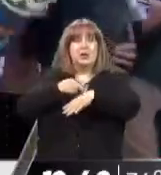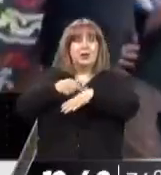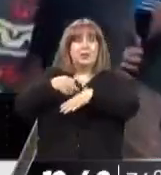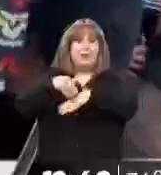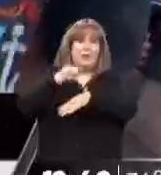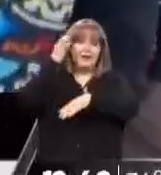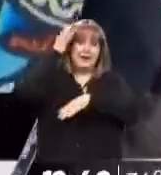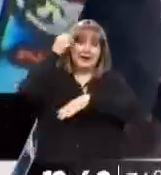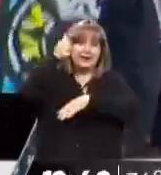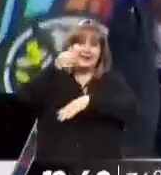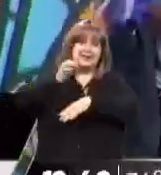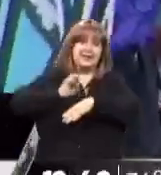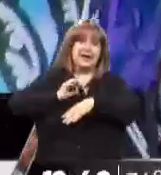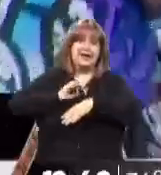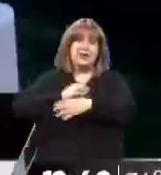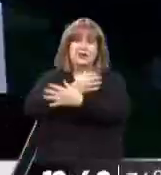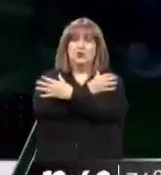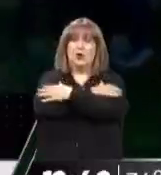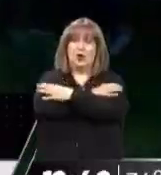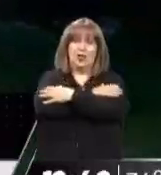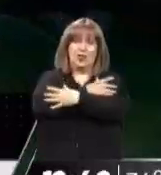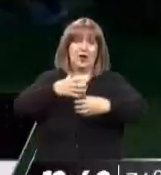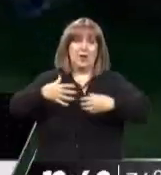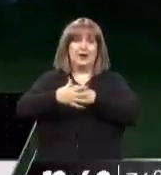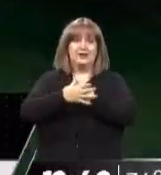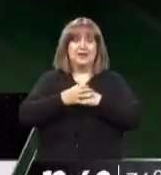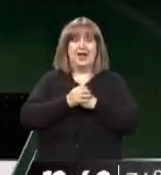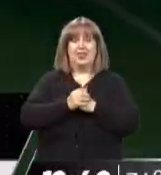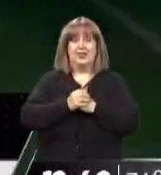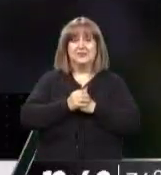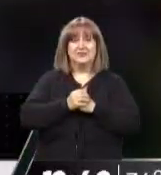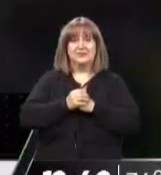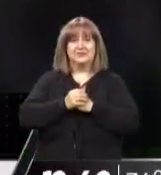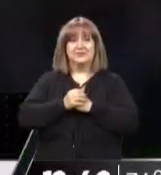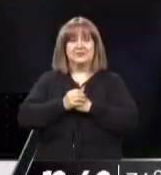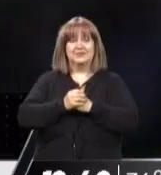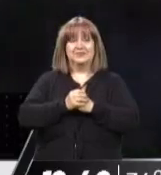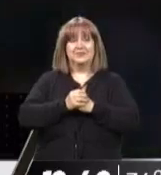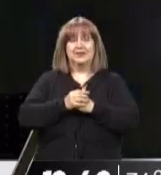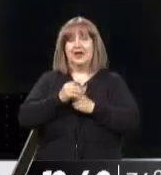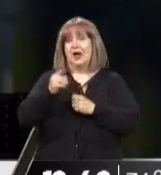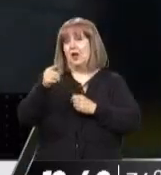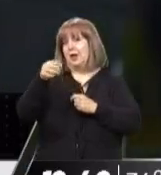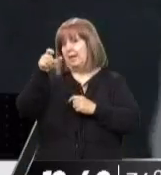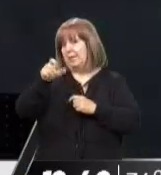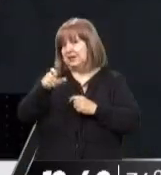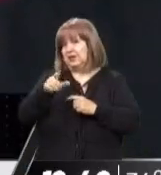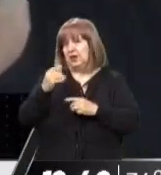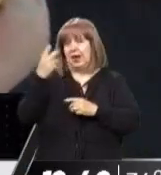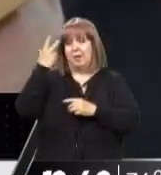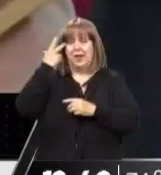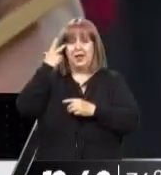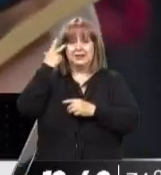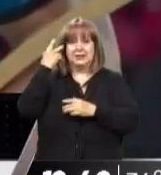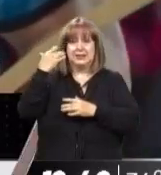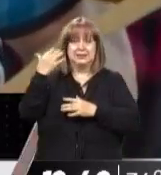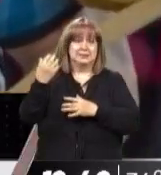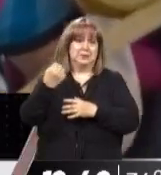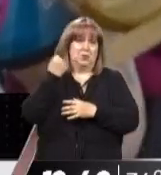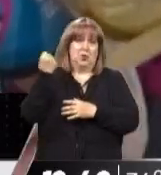todo es argentino abrazado. Gracias, Leo. Tercer título en la historia. Campeón extraordinario, brillante, único, irrepetible, pero además un